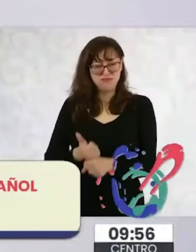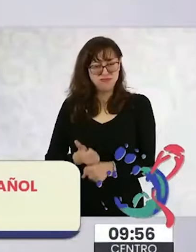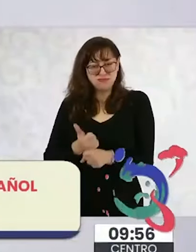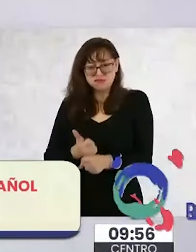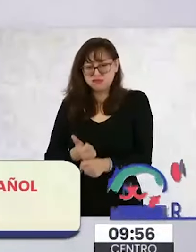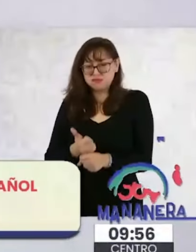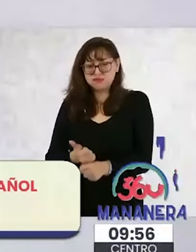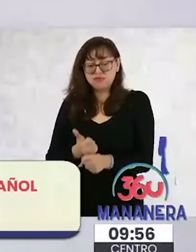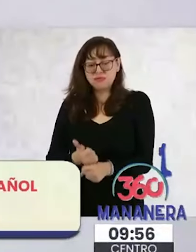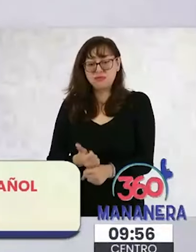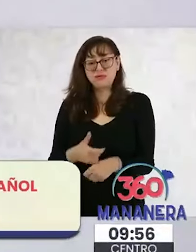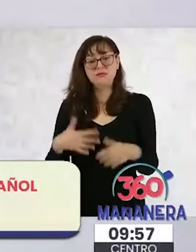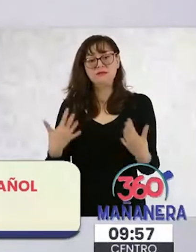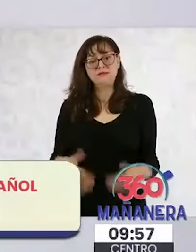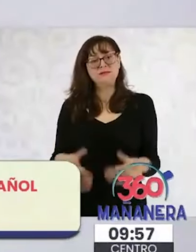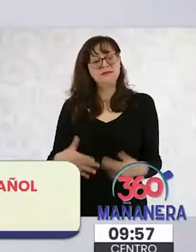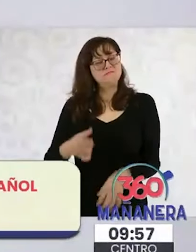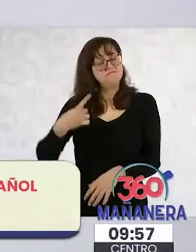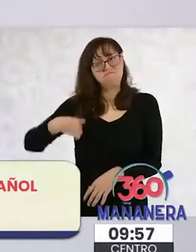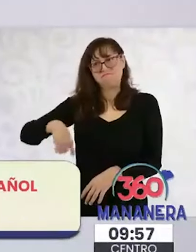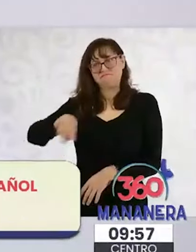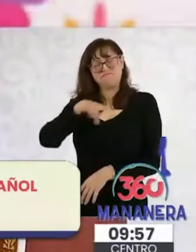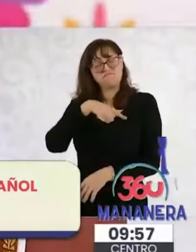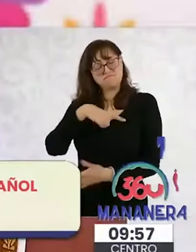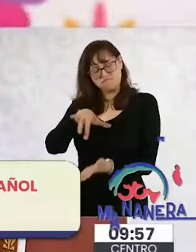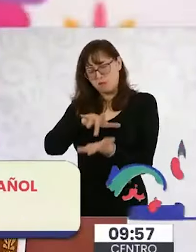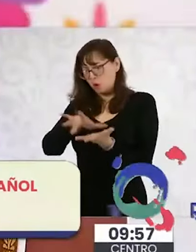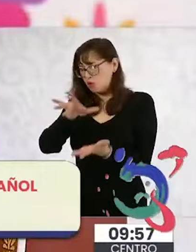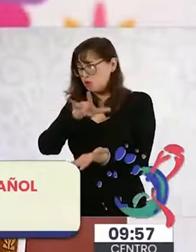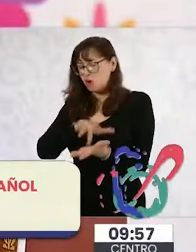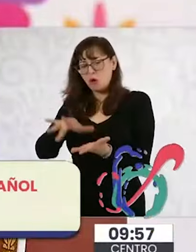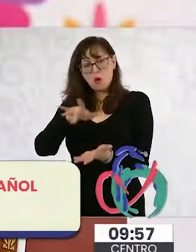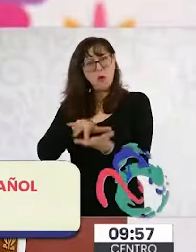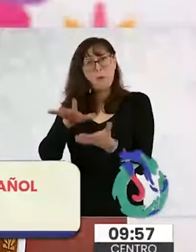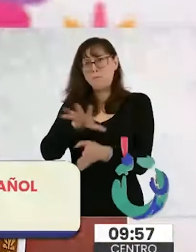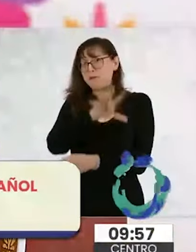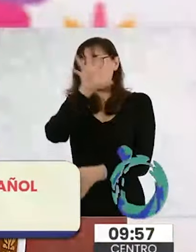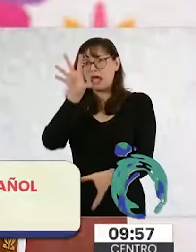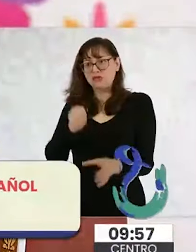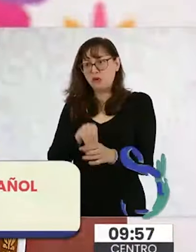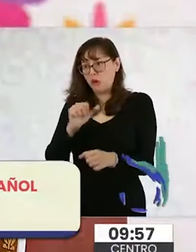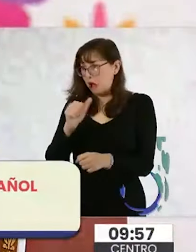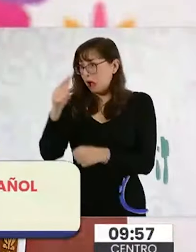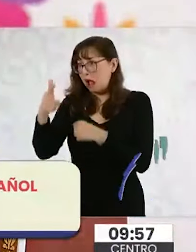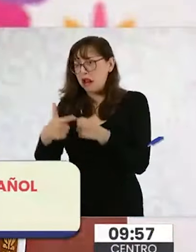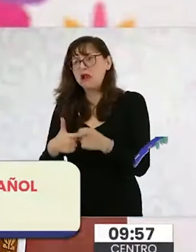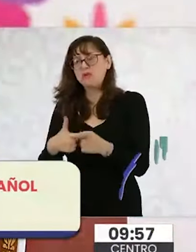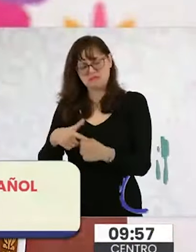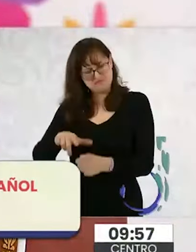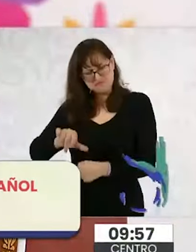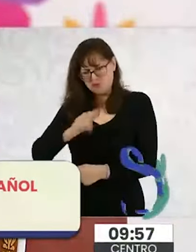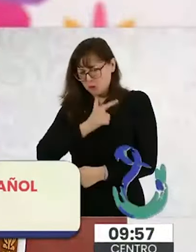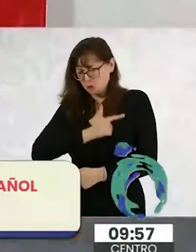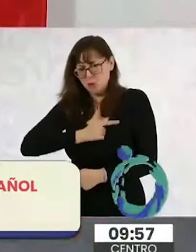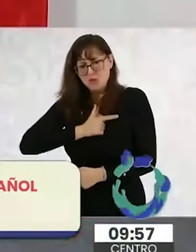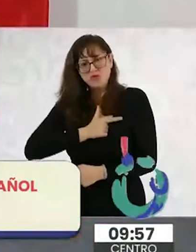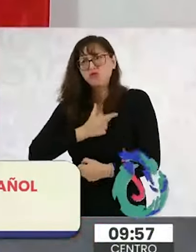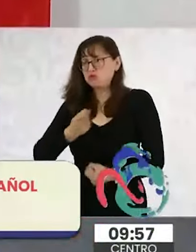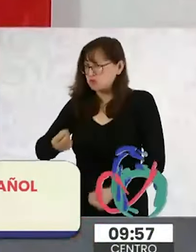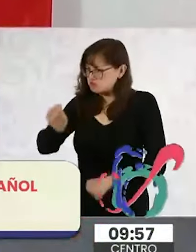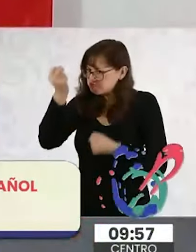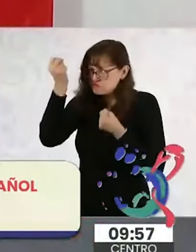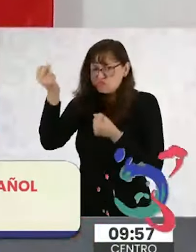tragedia toda nuestra solidaridad y el apoyo que pueda necesitar de México siempre va a estar